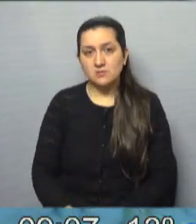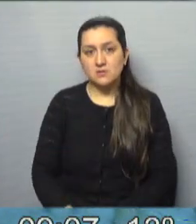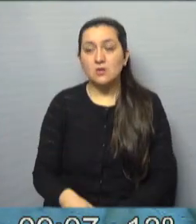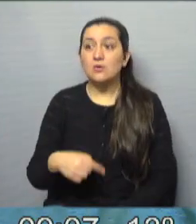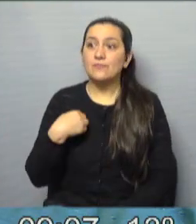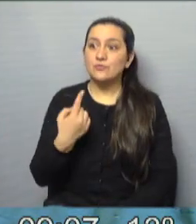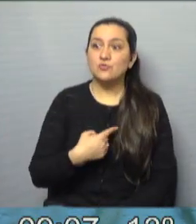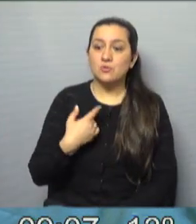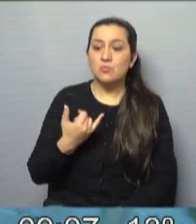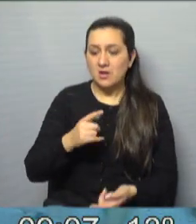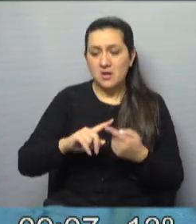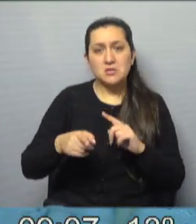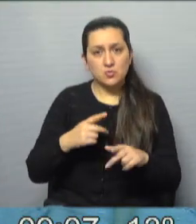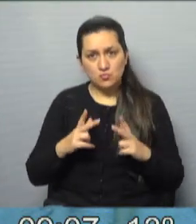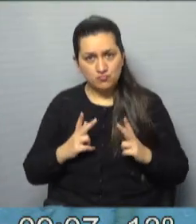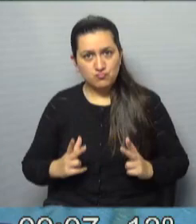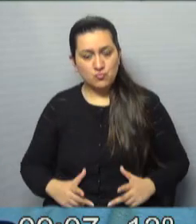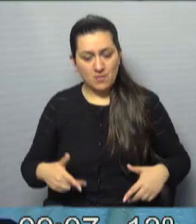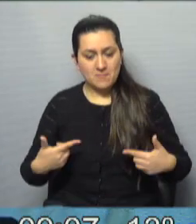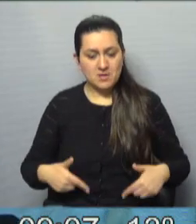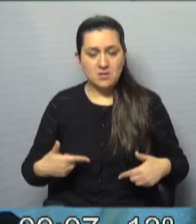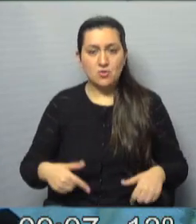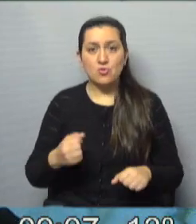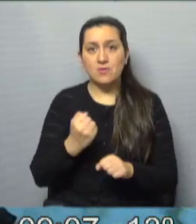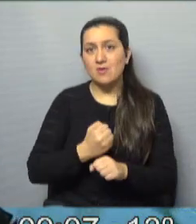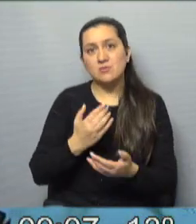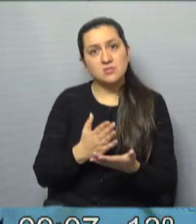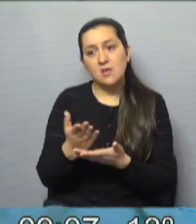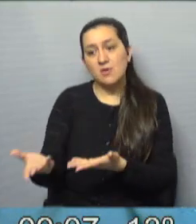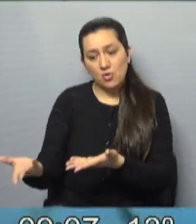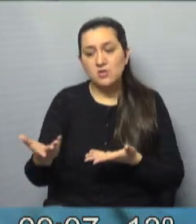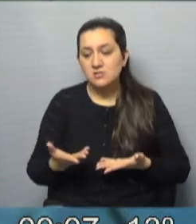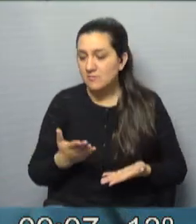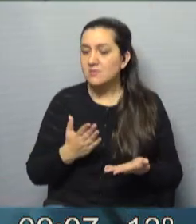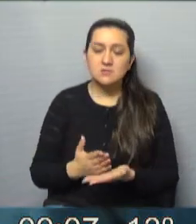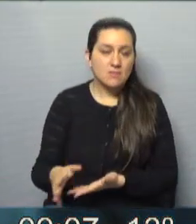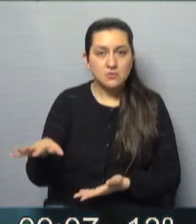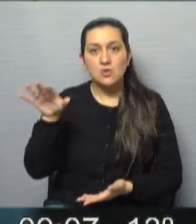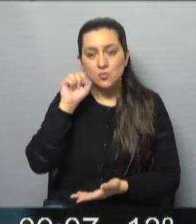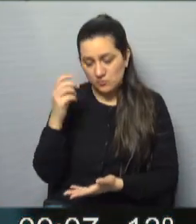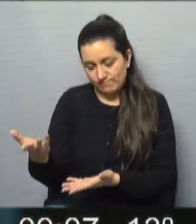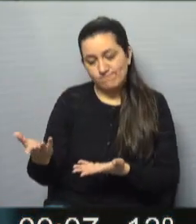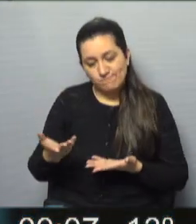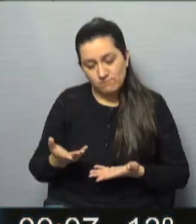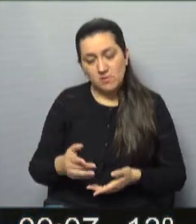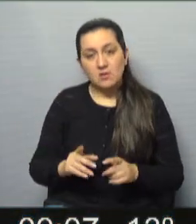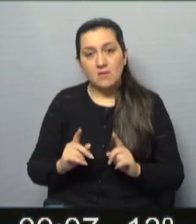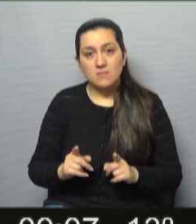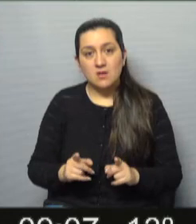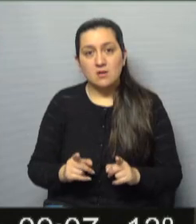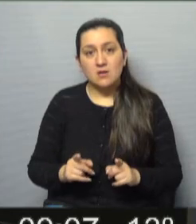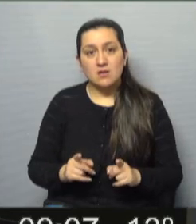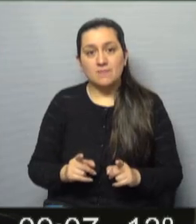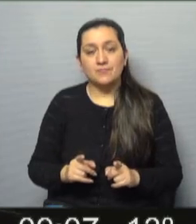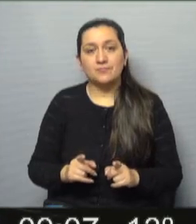una relación muy cordial con el ministro Mieres, nos ha atendido siempre, nos recibe, nos escucha. Inclusive,